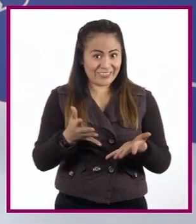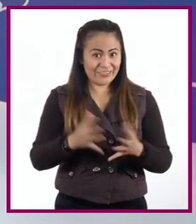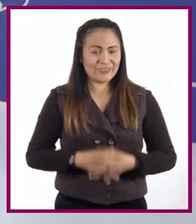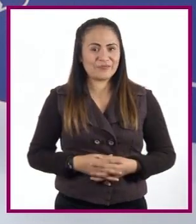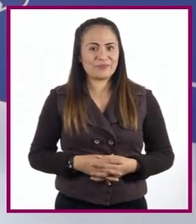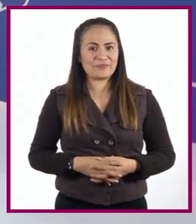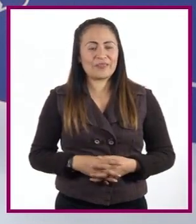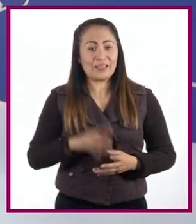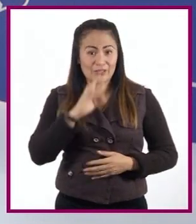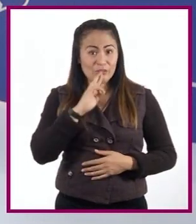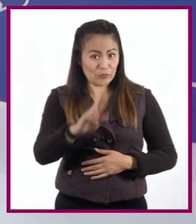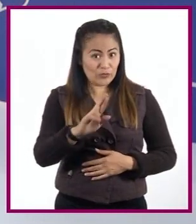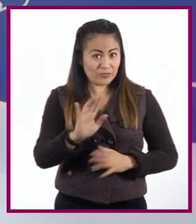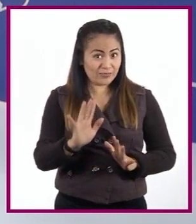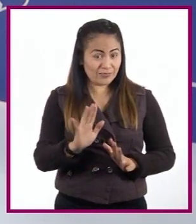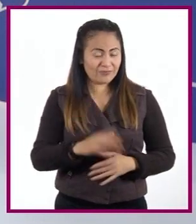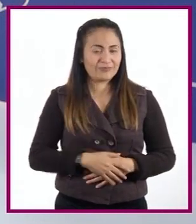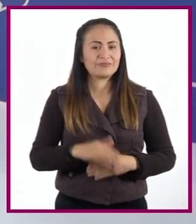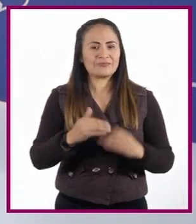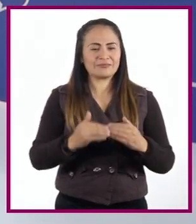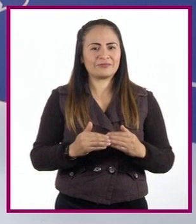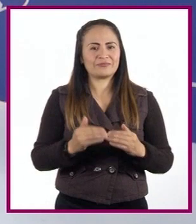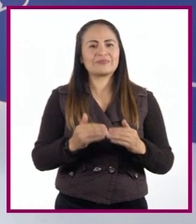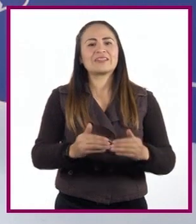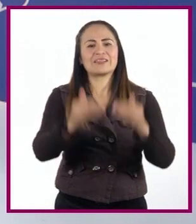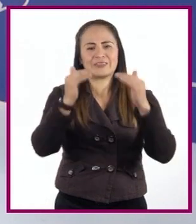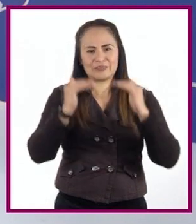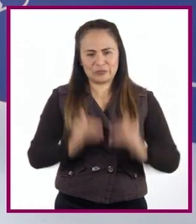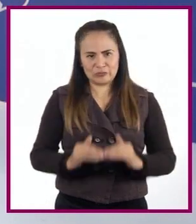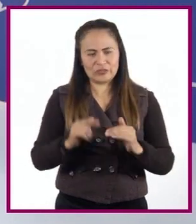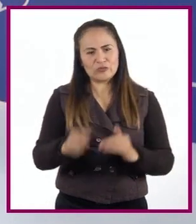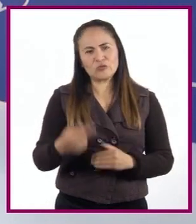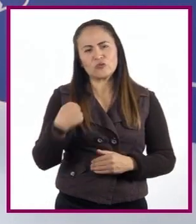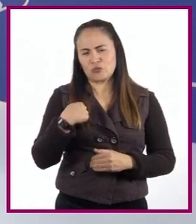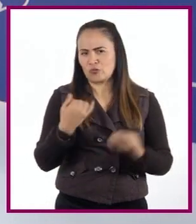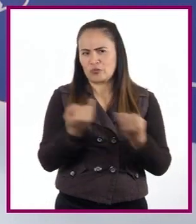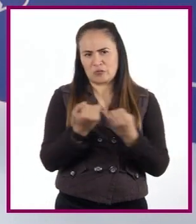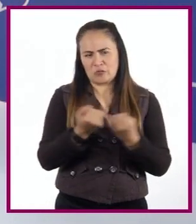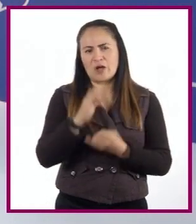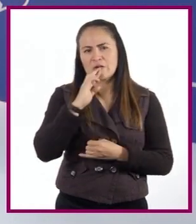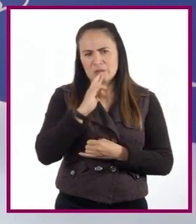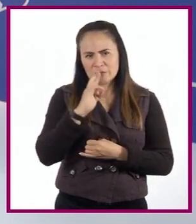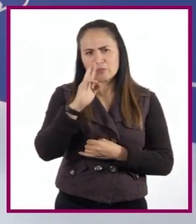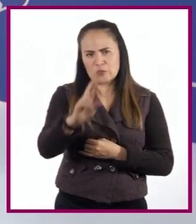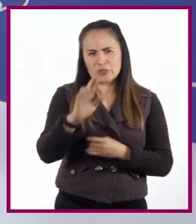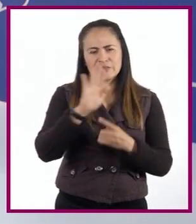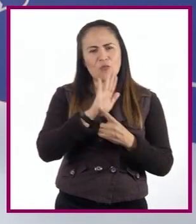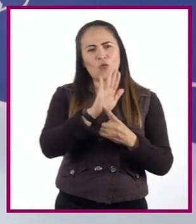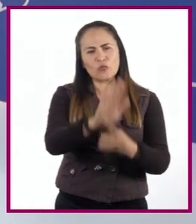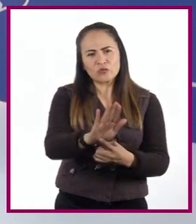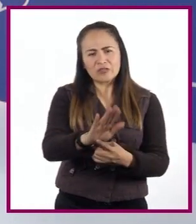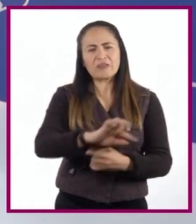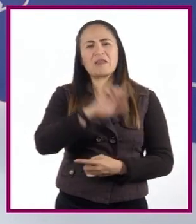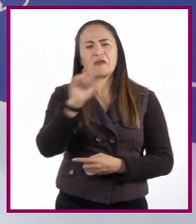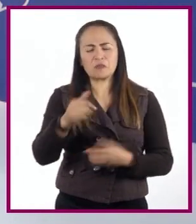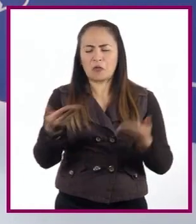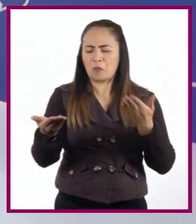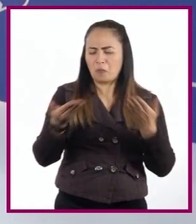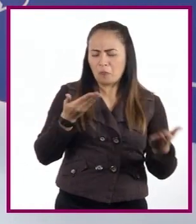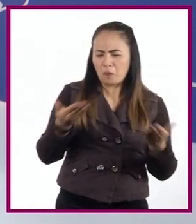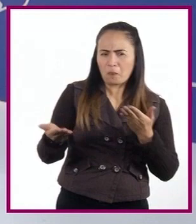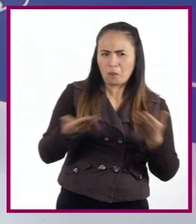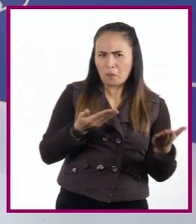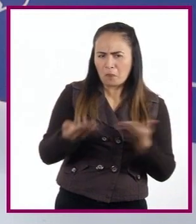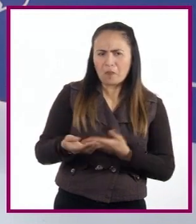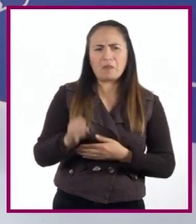Ya tienen sus respuestas. A continuación, les compartiré las respuestas de las preguntas anteriores para que ustedes corroboren si